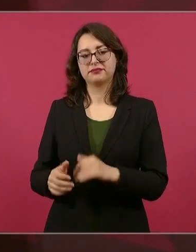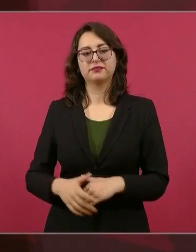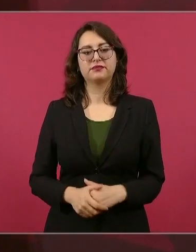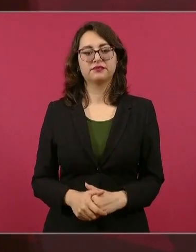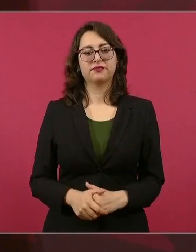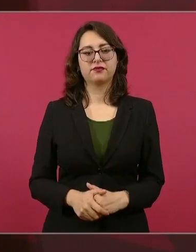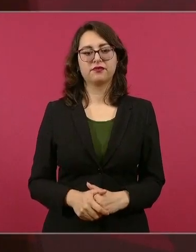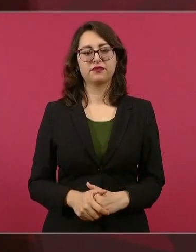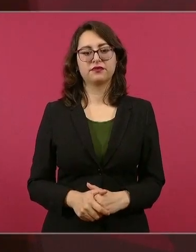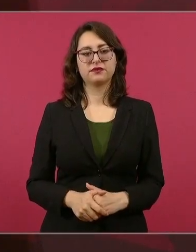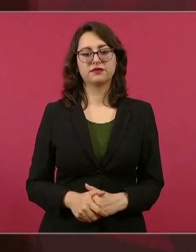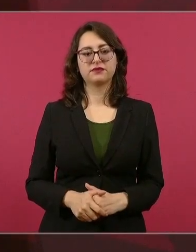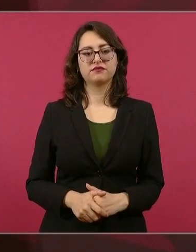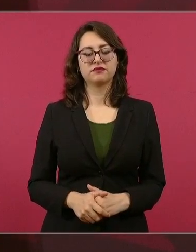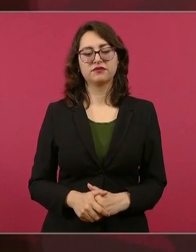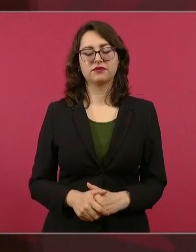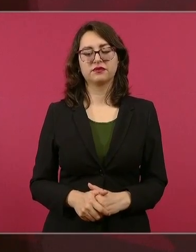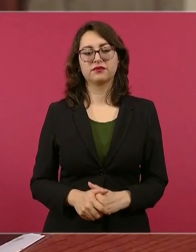sobrevive,